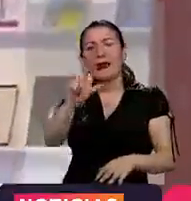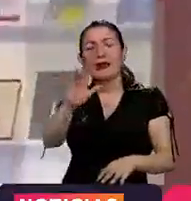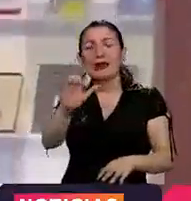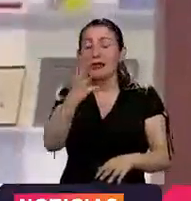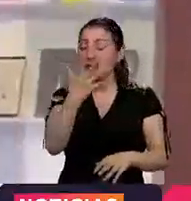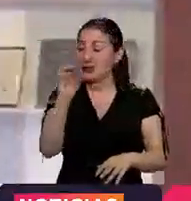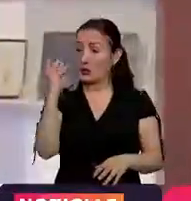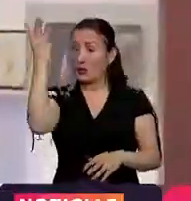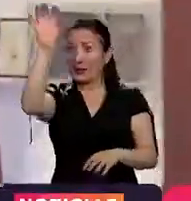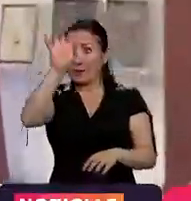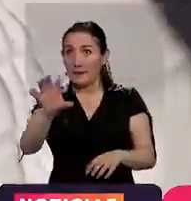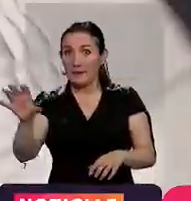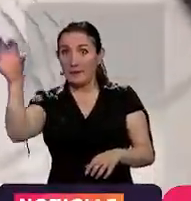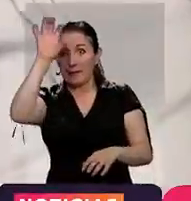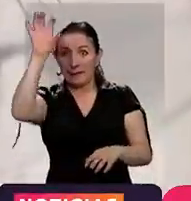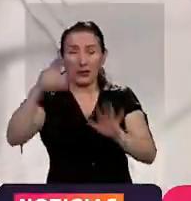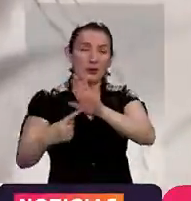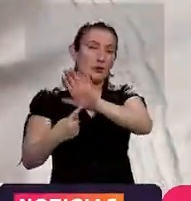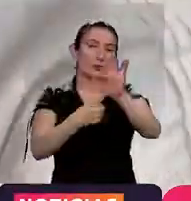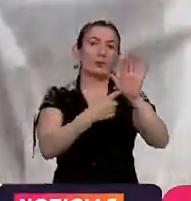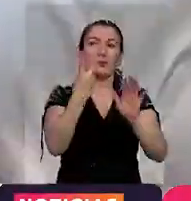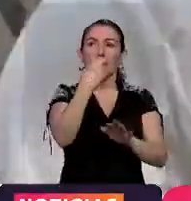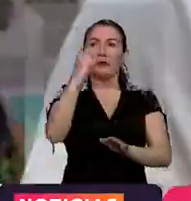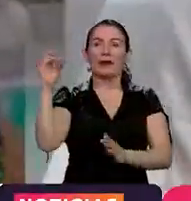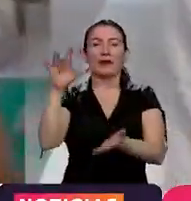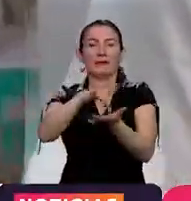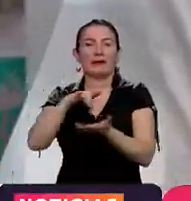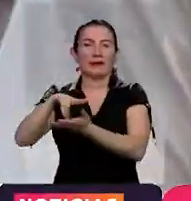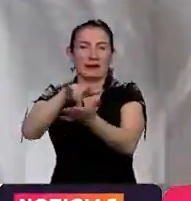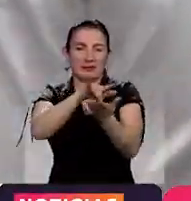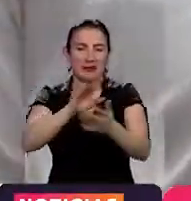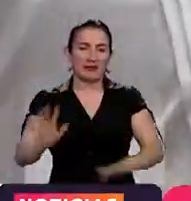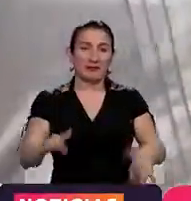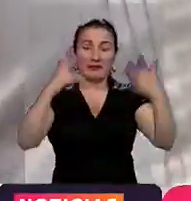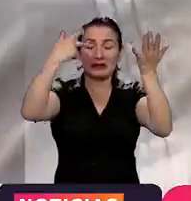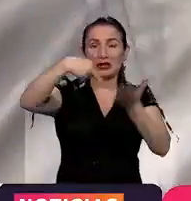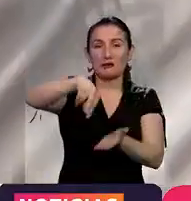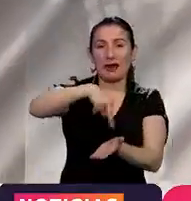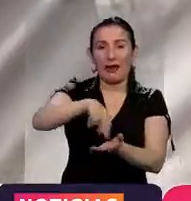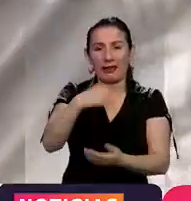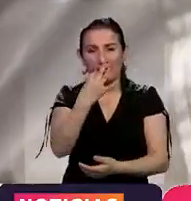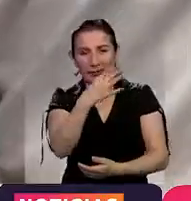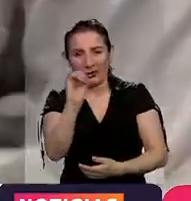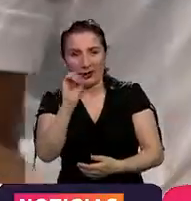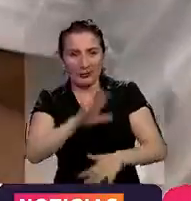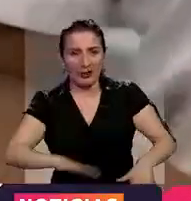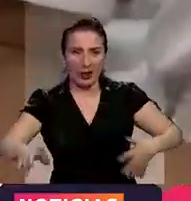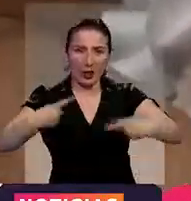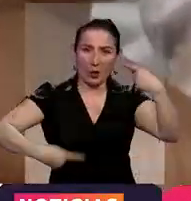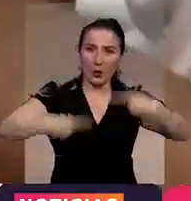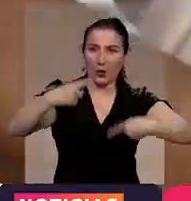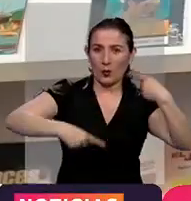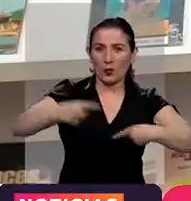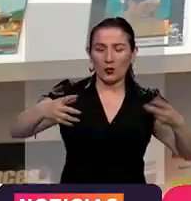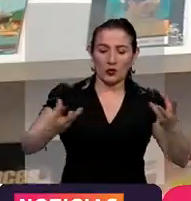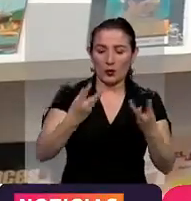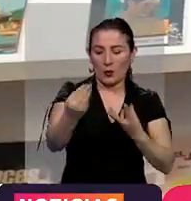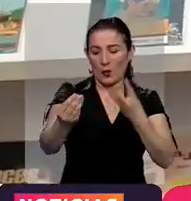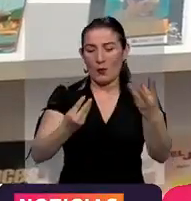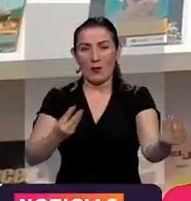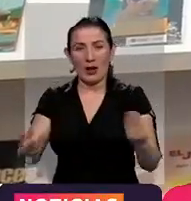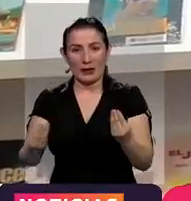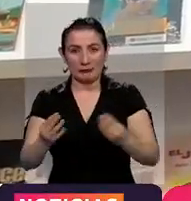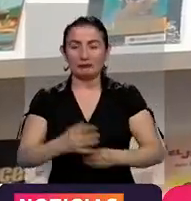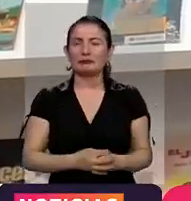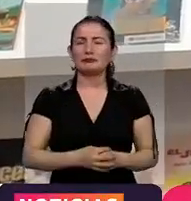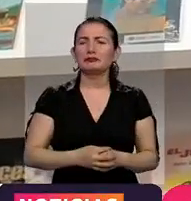50 delegaciones del país, de las cuales 20 participan del festival como bailarines y 30 en el concurso de comparsas. Bueno, nosotros